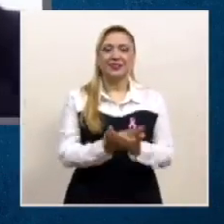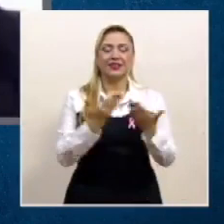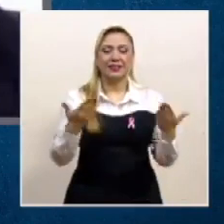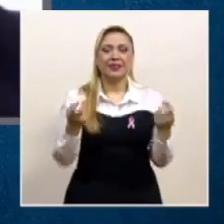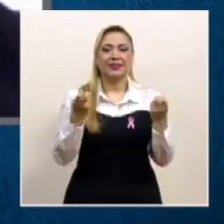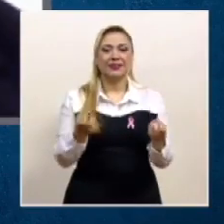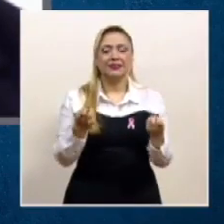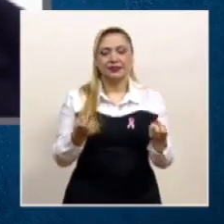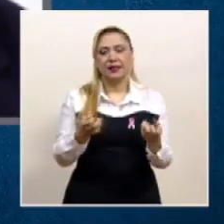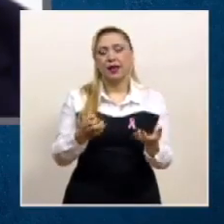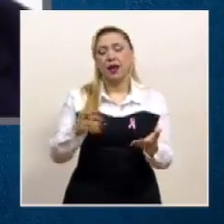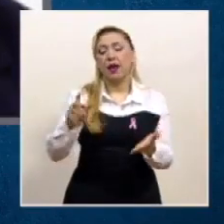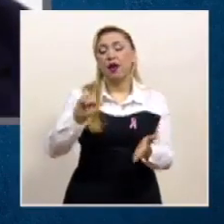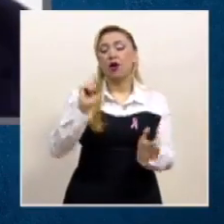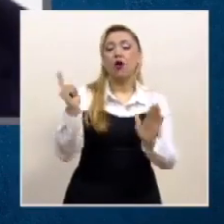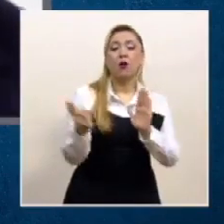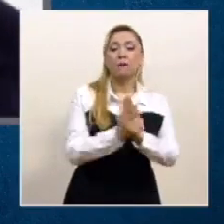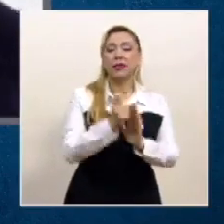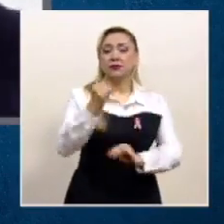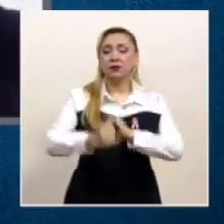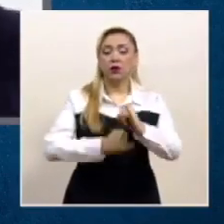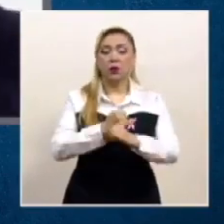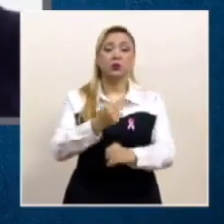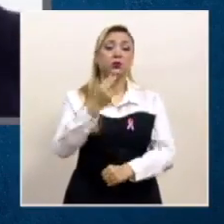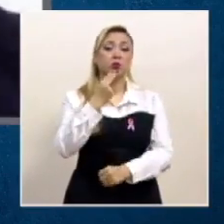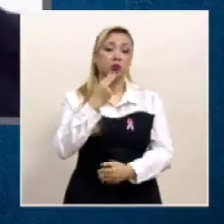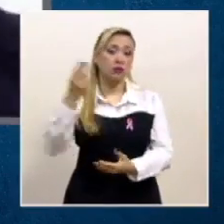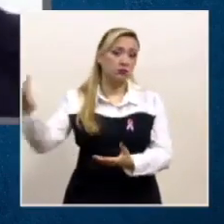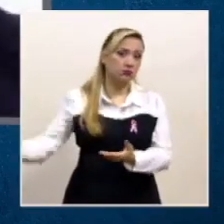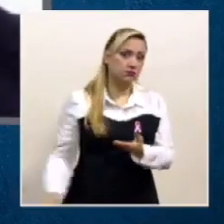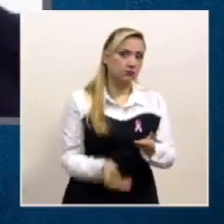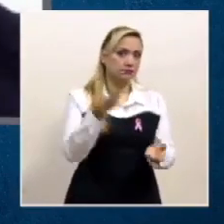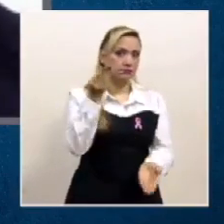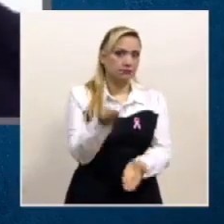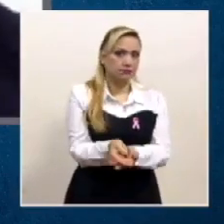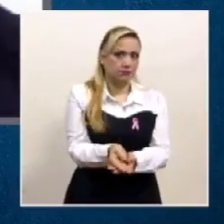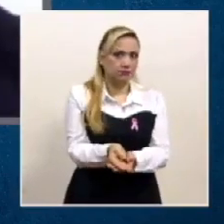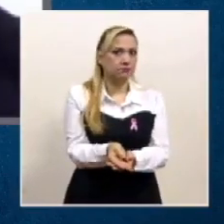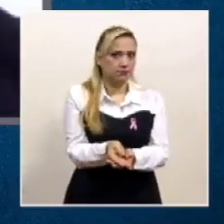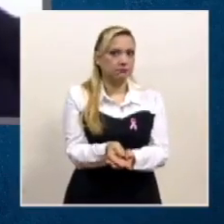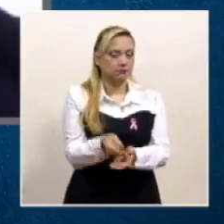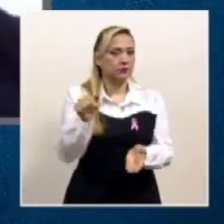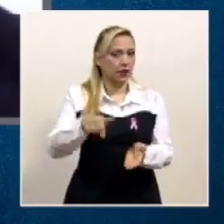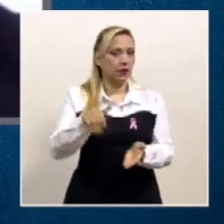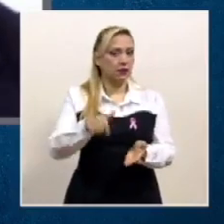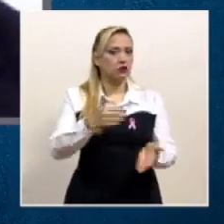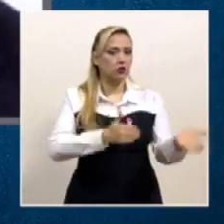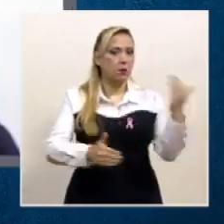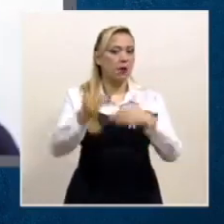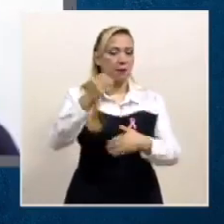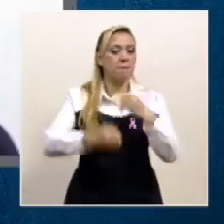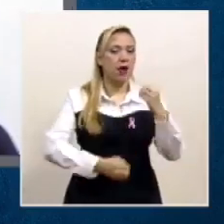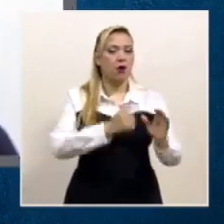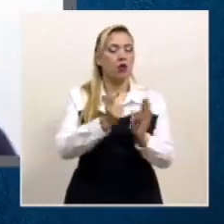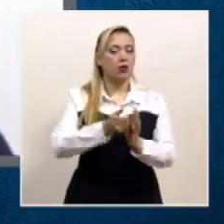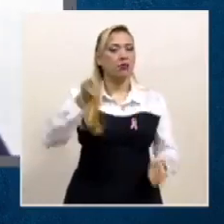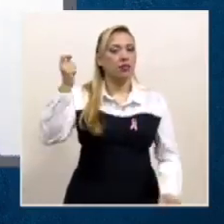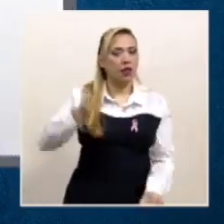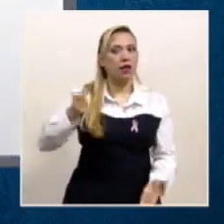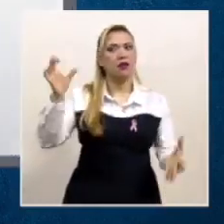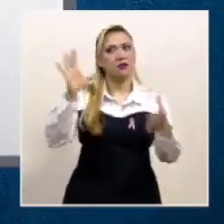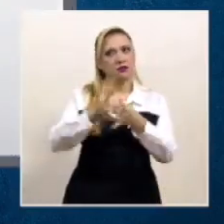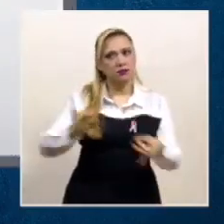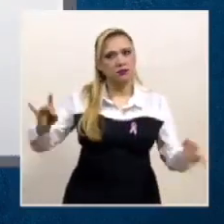este convenio, esta convención, ha sido utilizada pues, en distintas ocasiones por la Suprema Corte y también